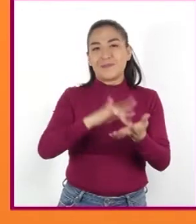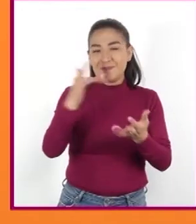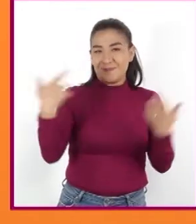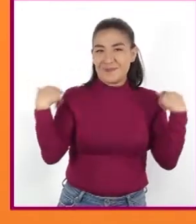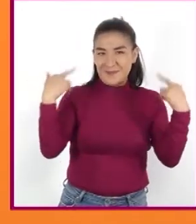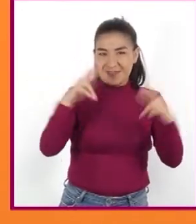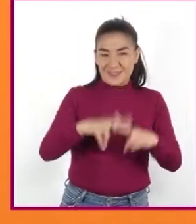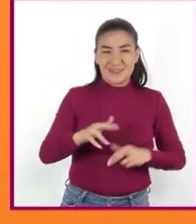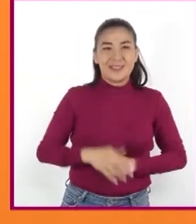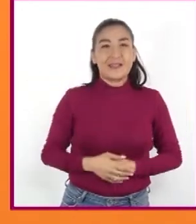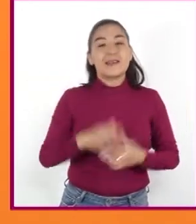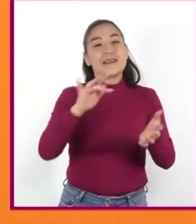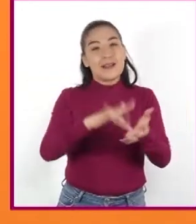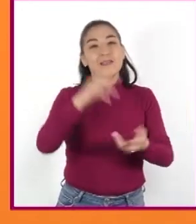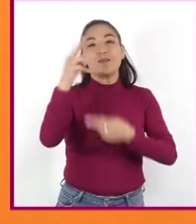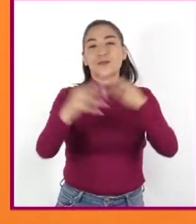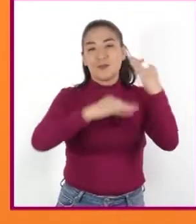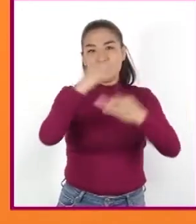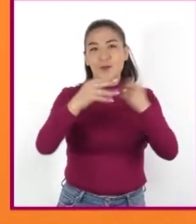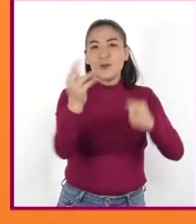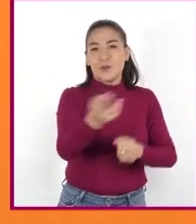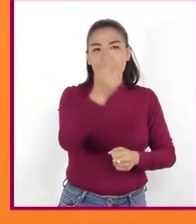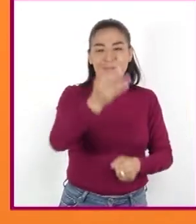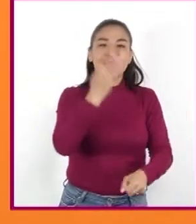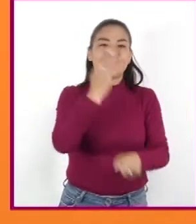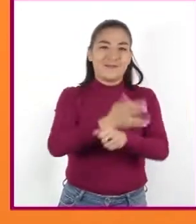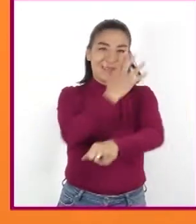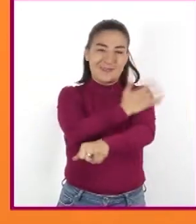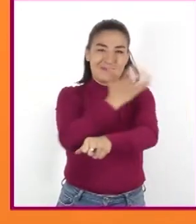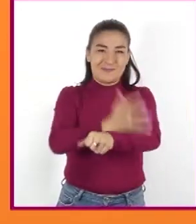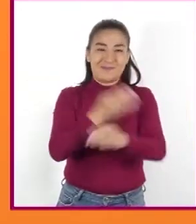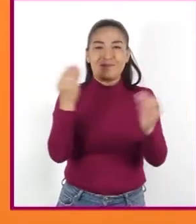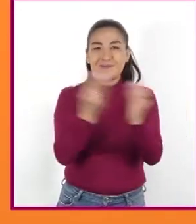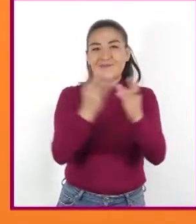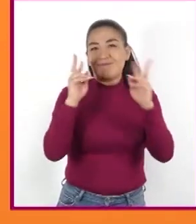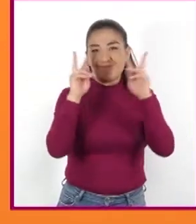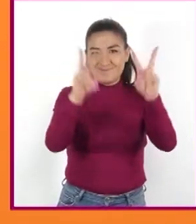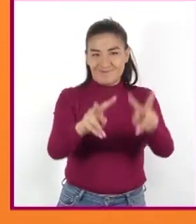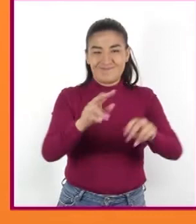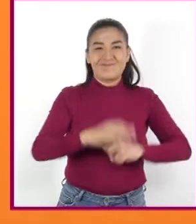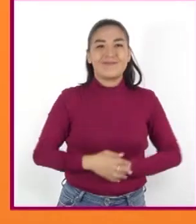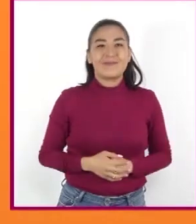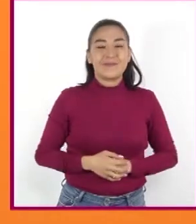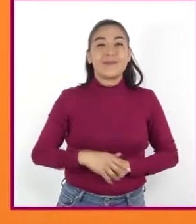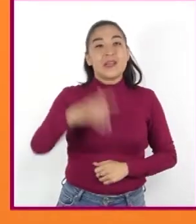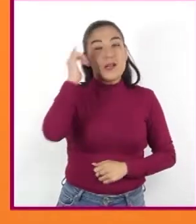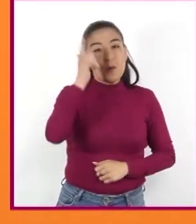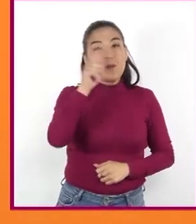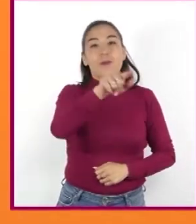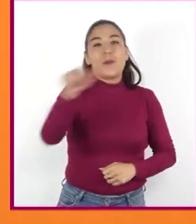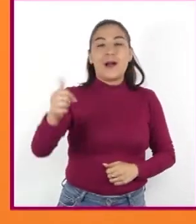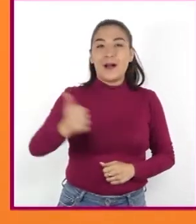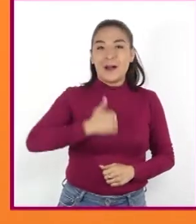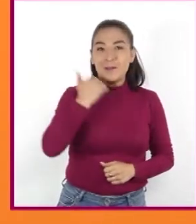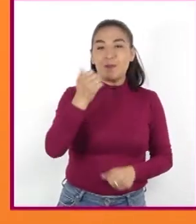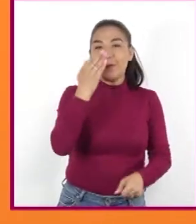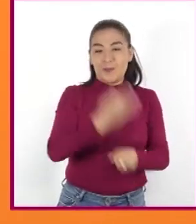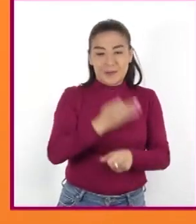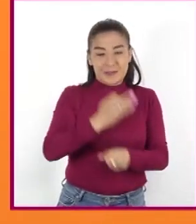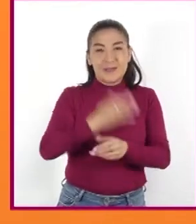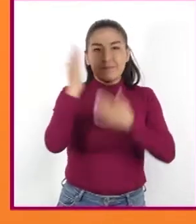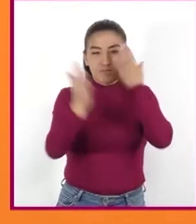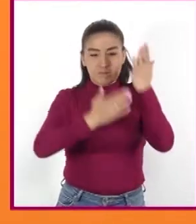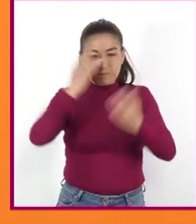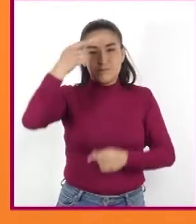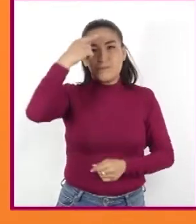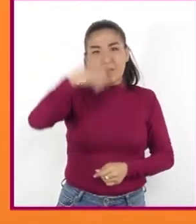Yolanda. Gracias a todos ustedes por acompañarnos en esta sesión. Esperemos que estén aprovechando al máximo este tiempo para